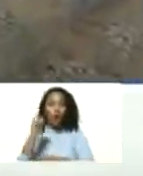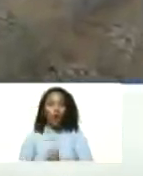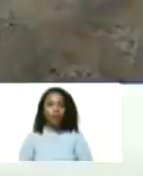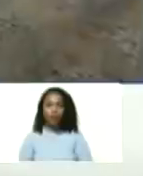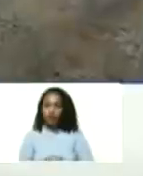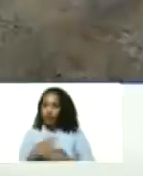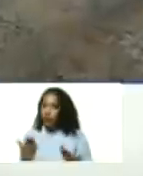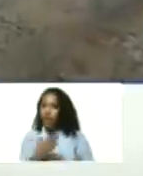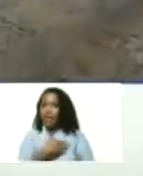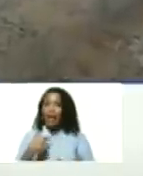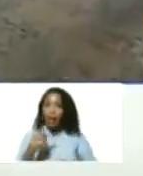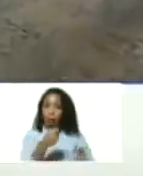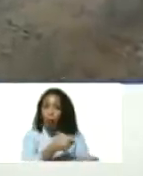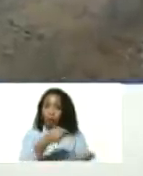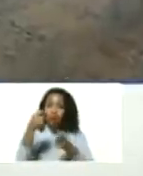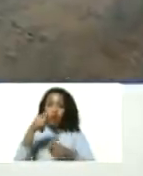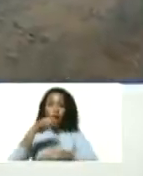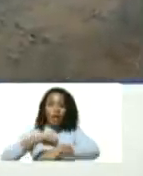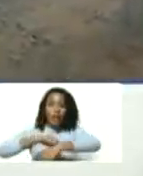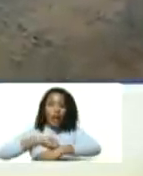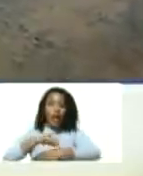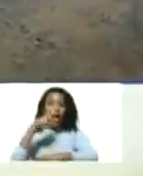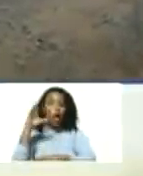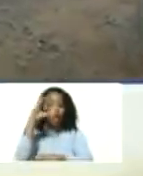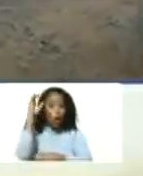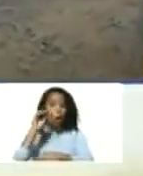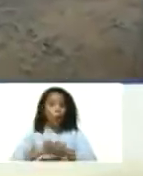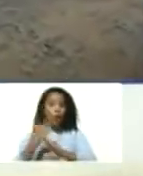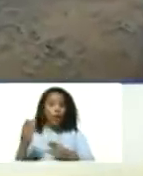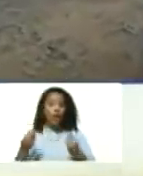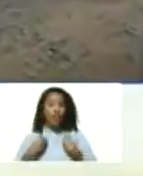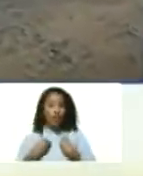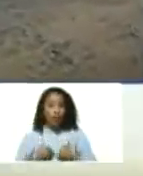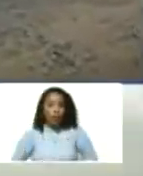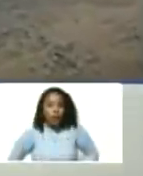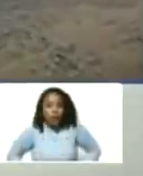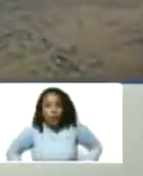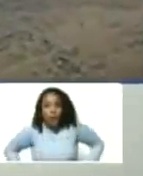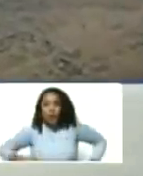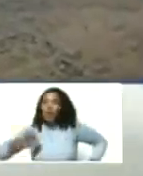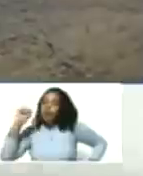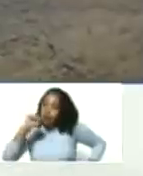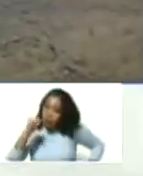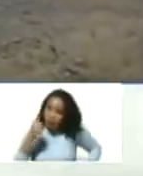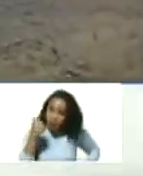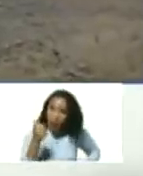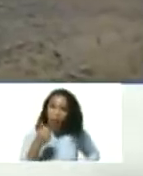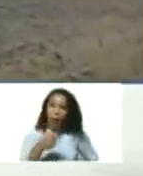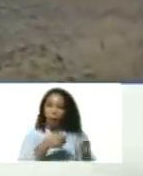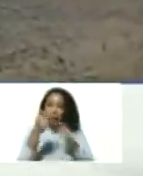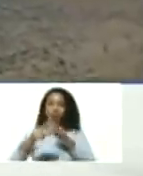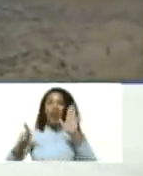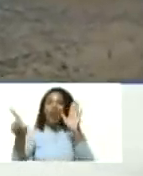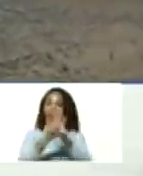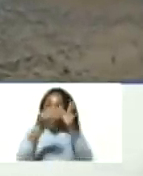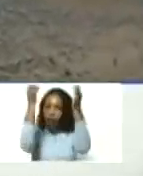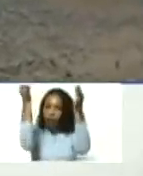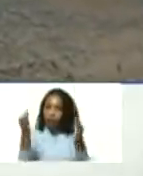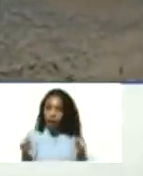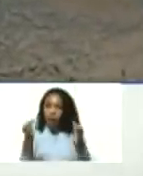que queremos exportar carne a colombia porque colombia está viviendo una hambruna también vamos a exportarlo pero legalmente